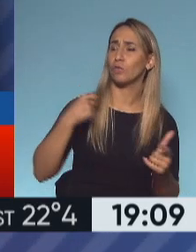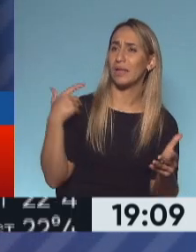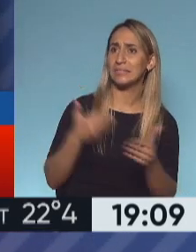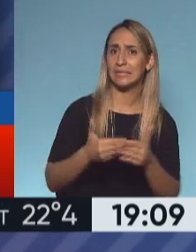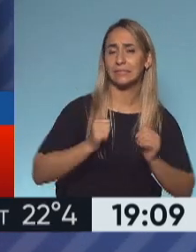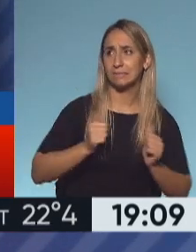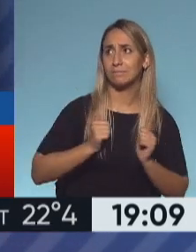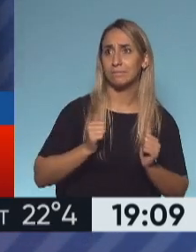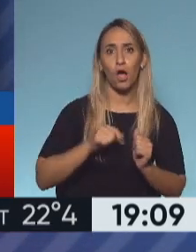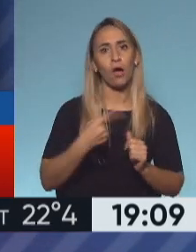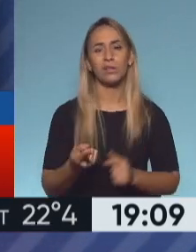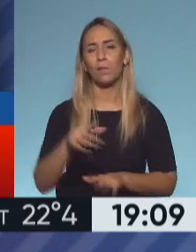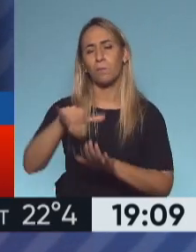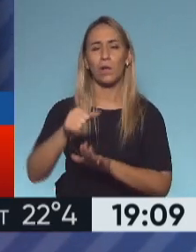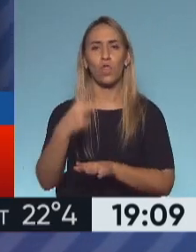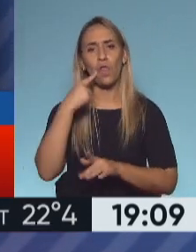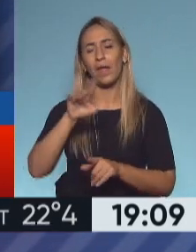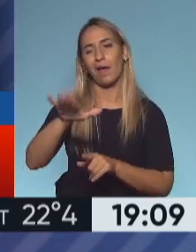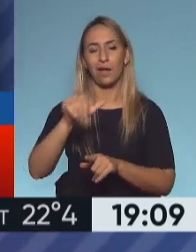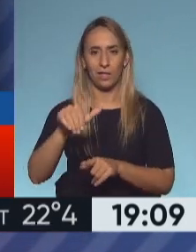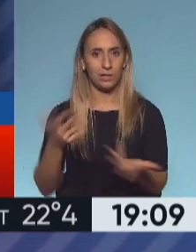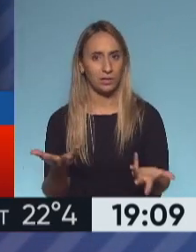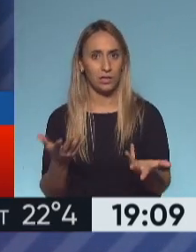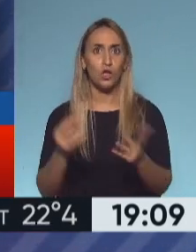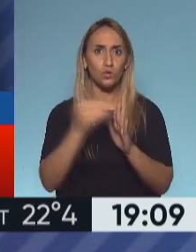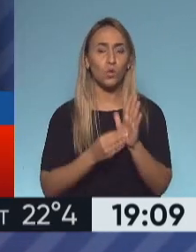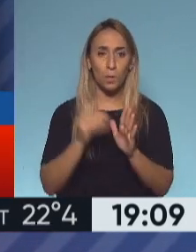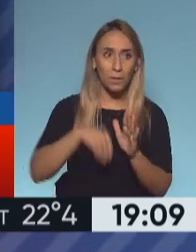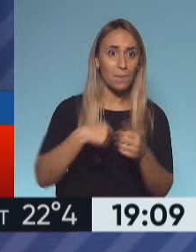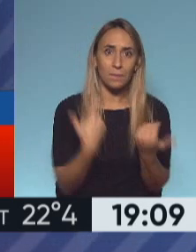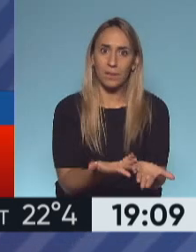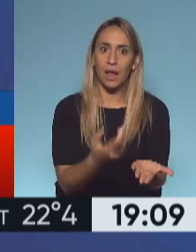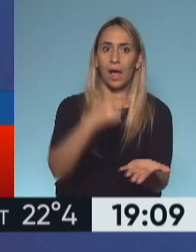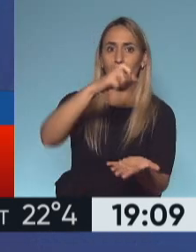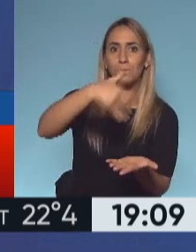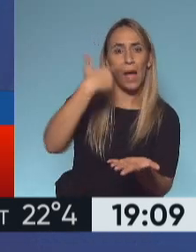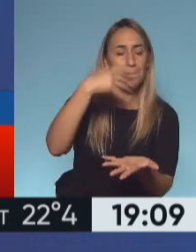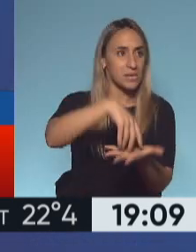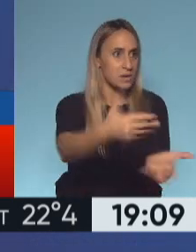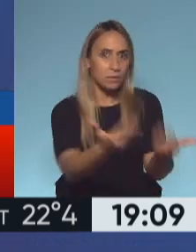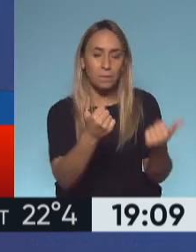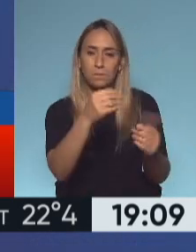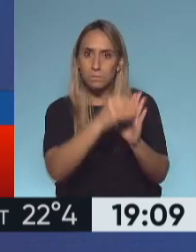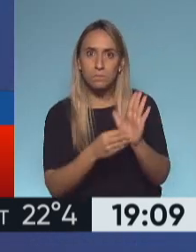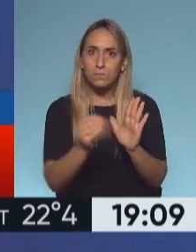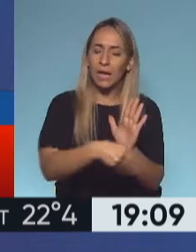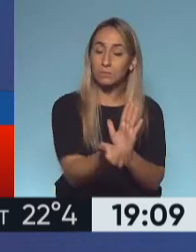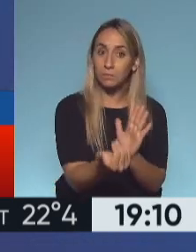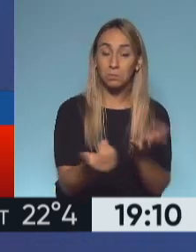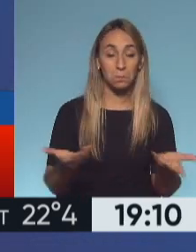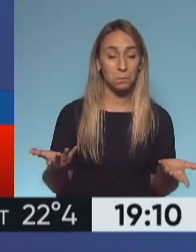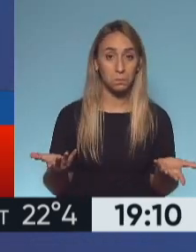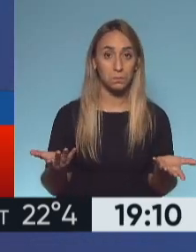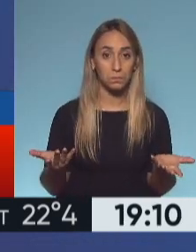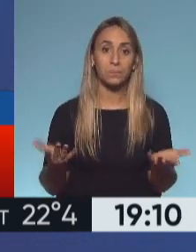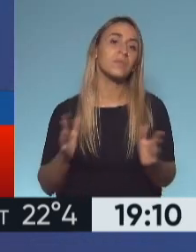¿Y por qué no asignan más turnos a los vacunatorios de PAMI? Esa es la situación que denunció Luana Volnovich. Ahí queda el